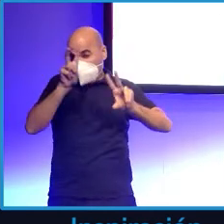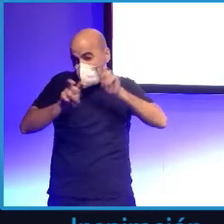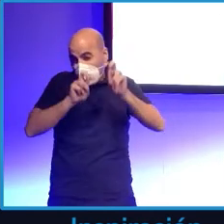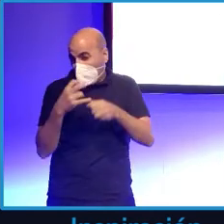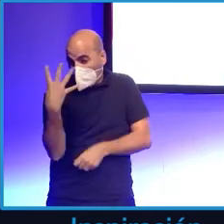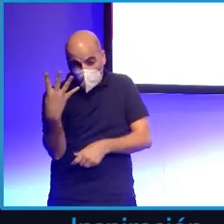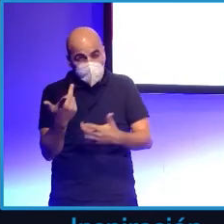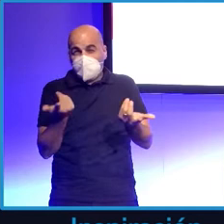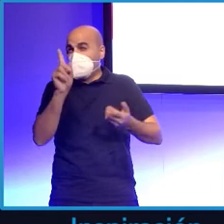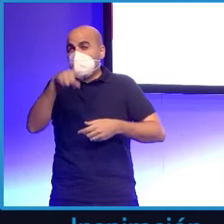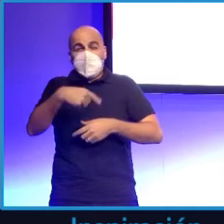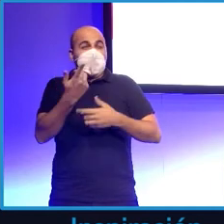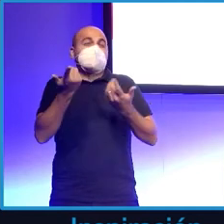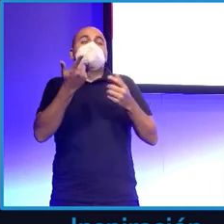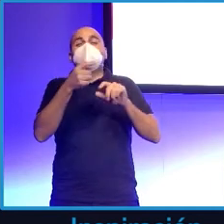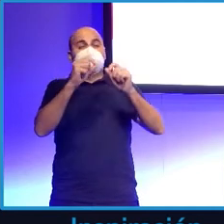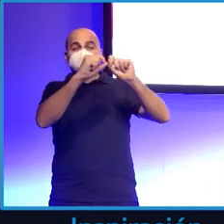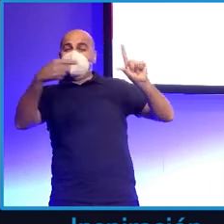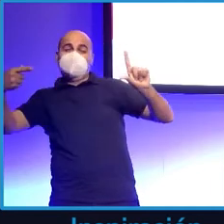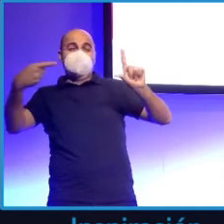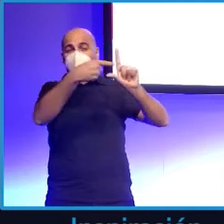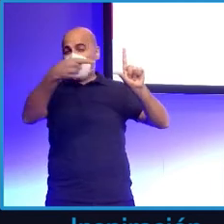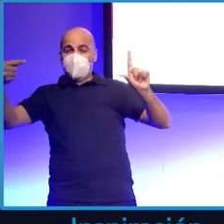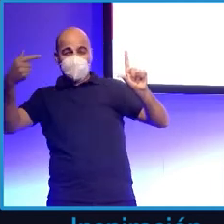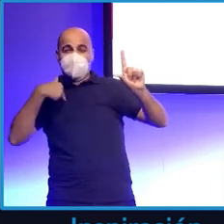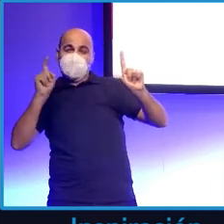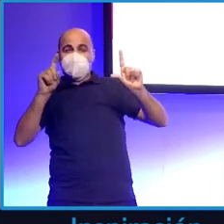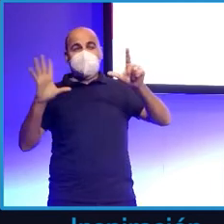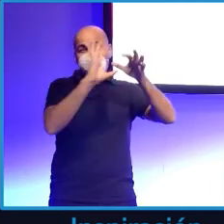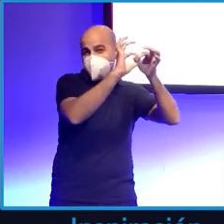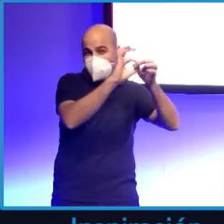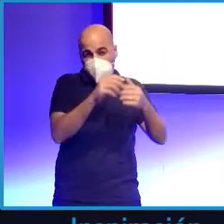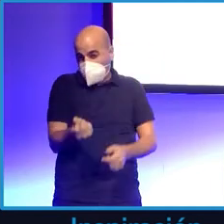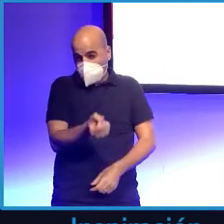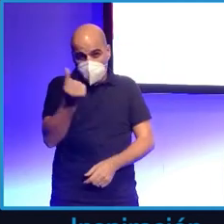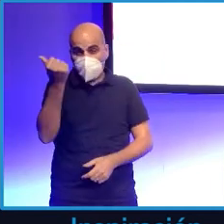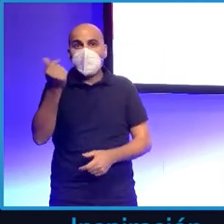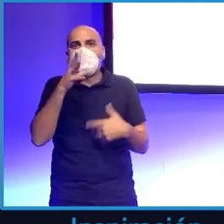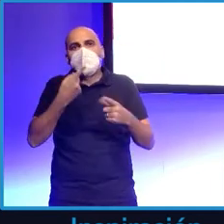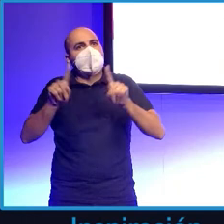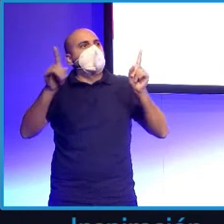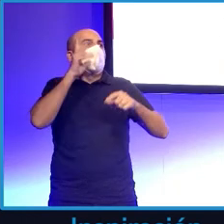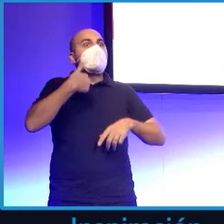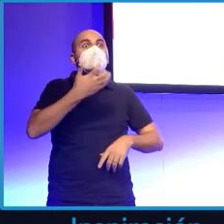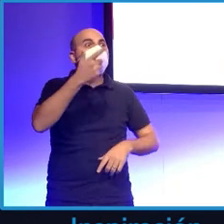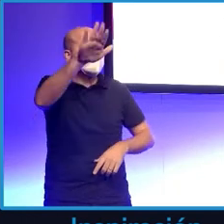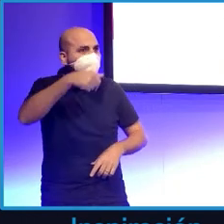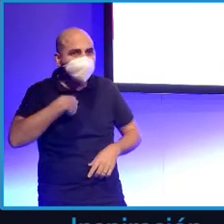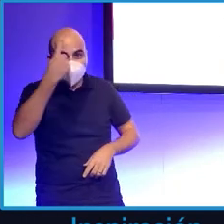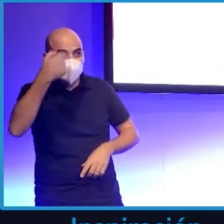directorios de enlaces como llegábamos allí una web no era como ahora ahora estás hablando con whatsapp y me ha visto esta web ketchup la